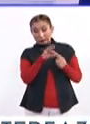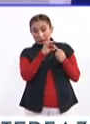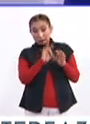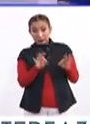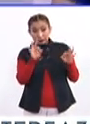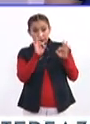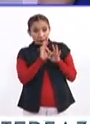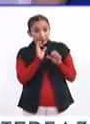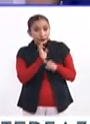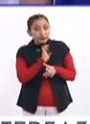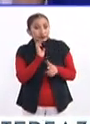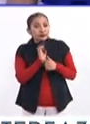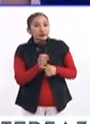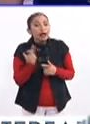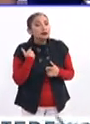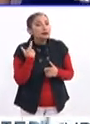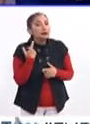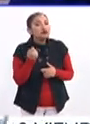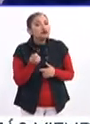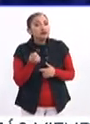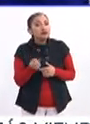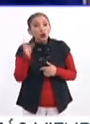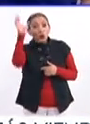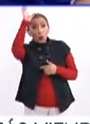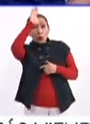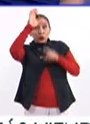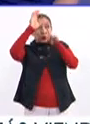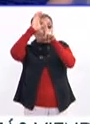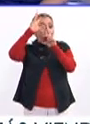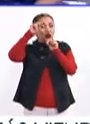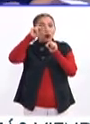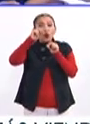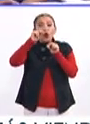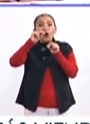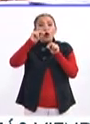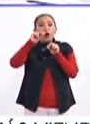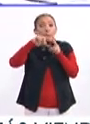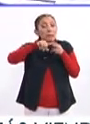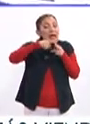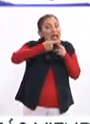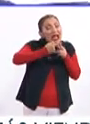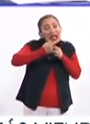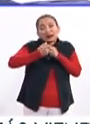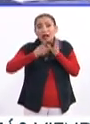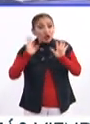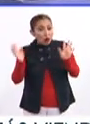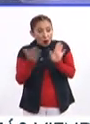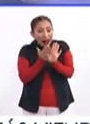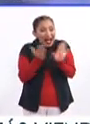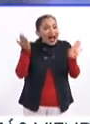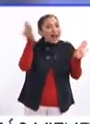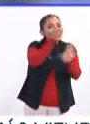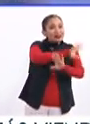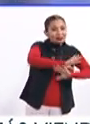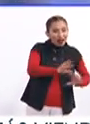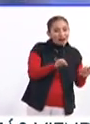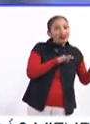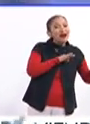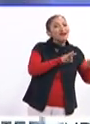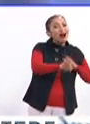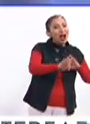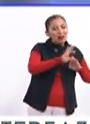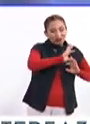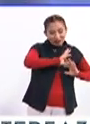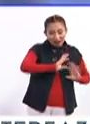resaltar. Entonces, esto significa que cultura no está empezando de cero. Esto creo que es importante decirlo. Hay un